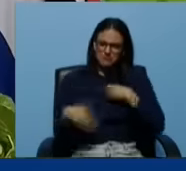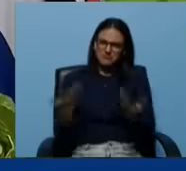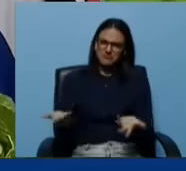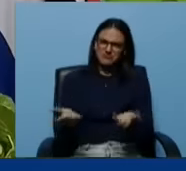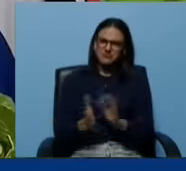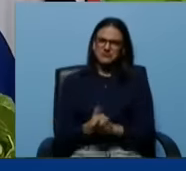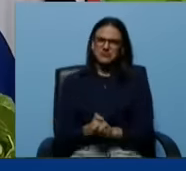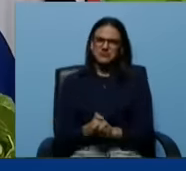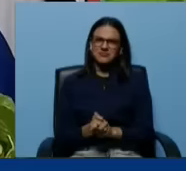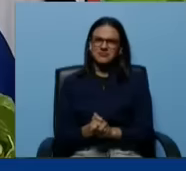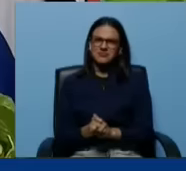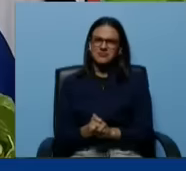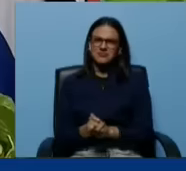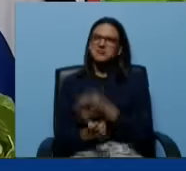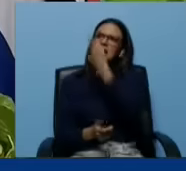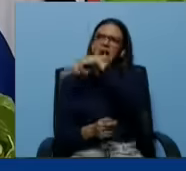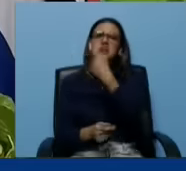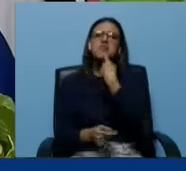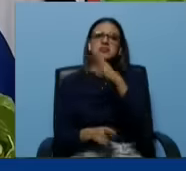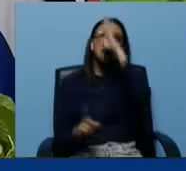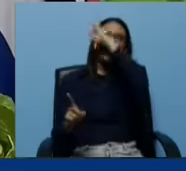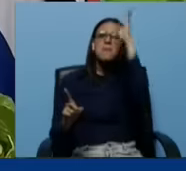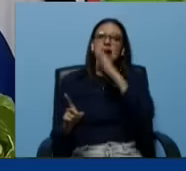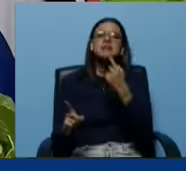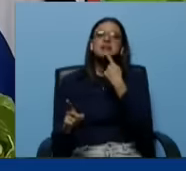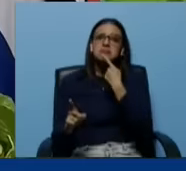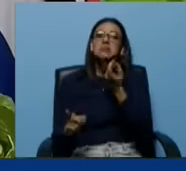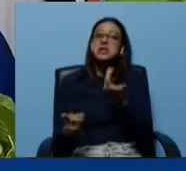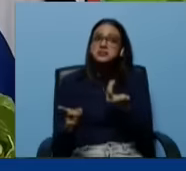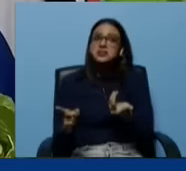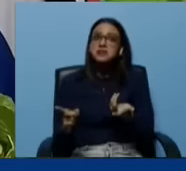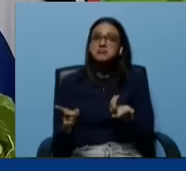Lo dice Brasil.